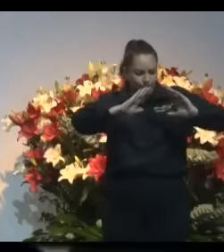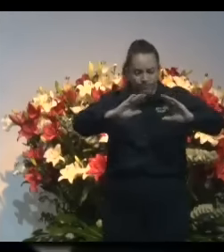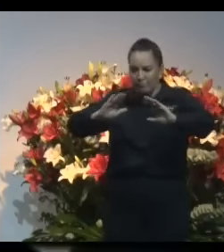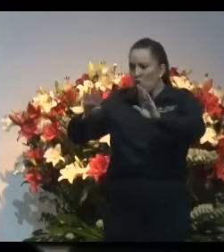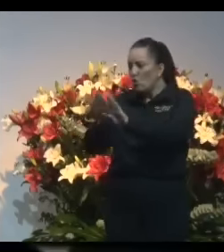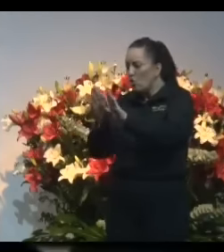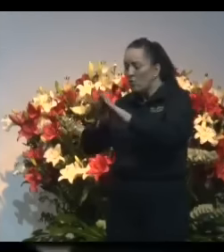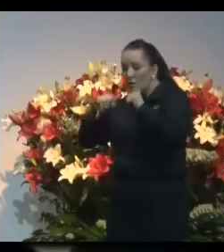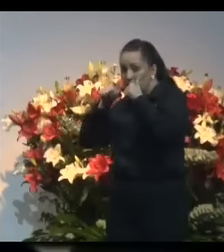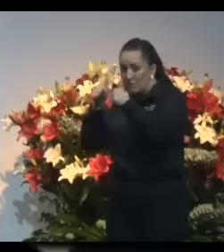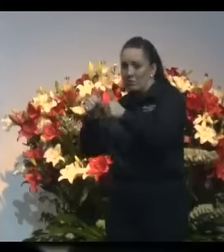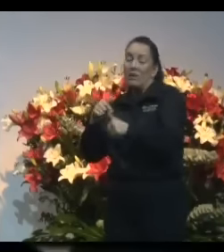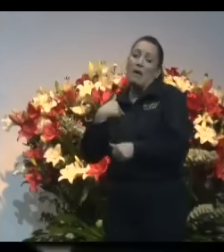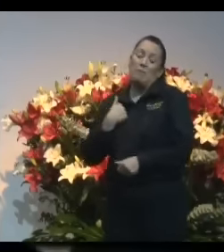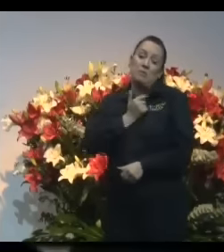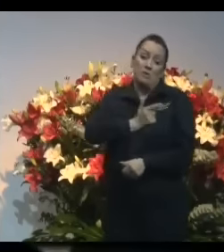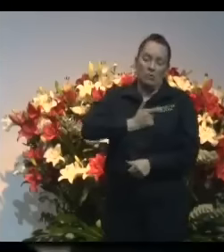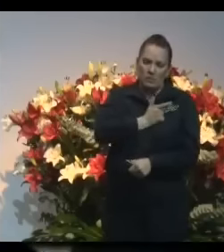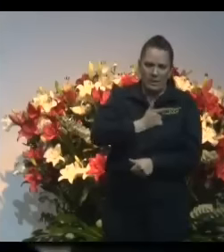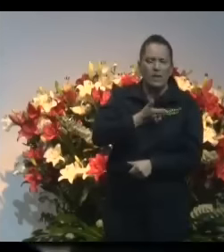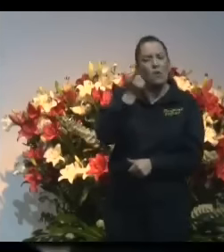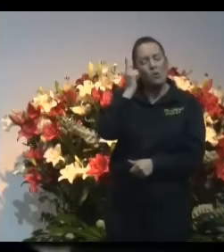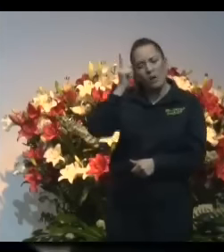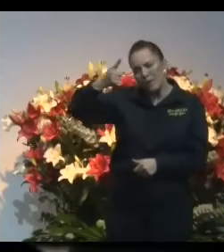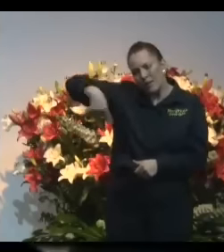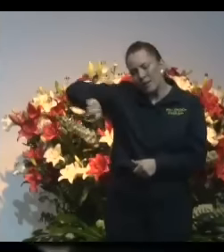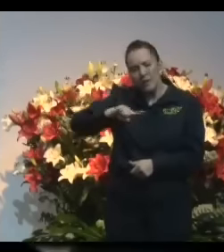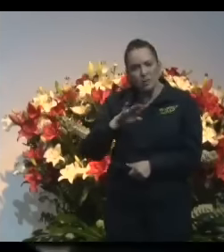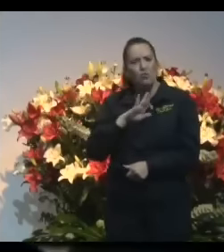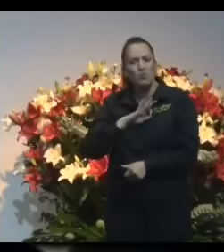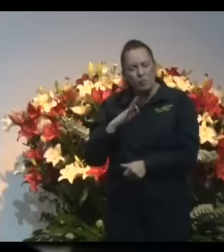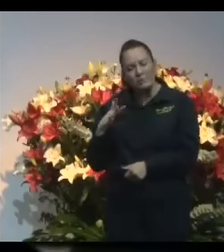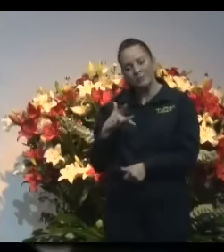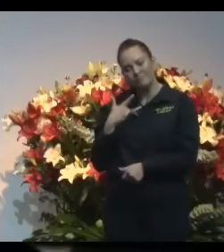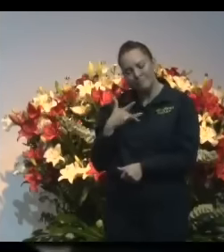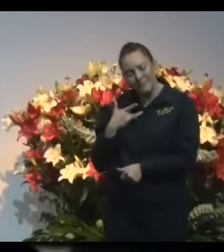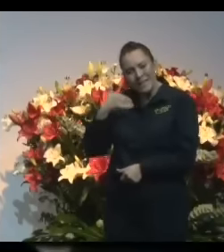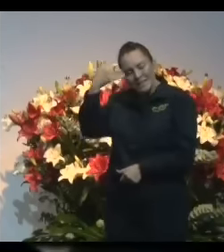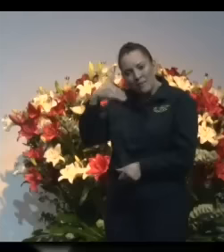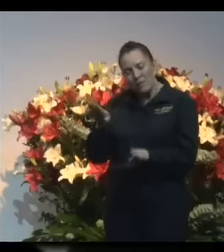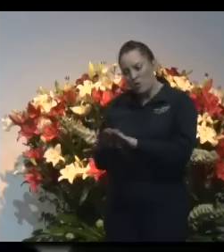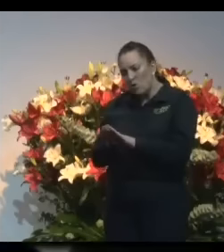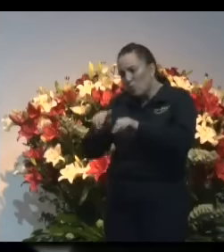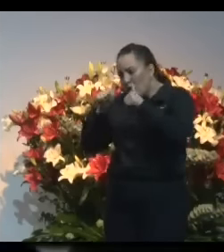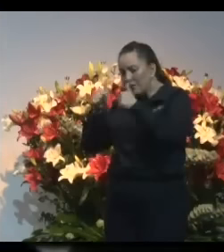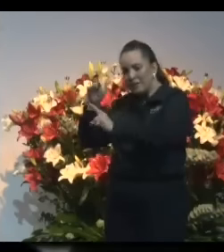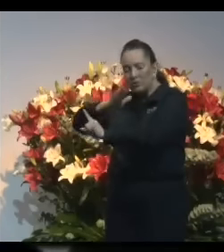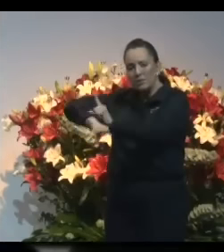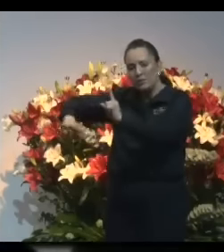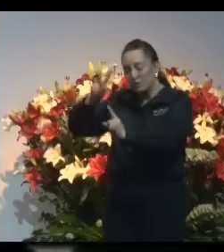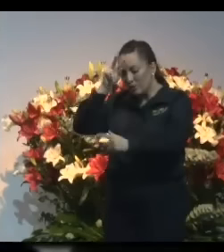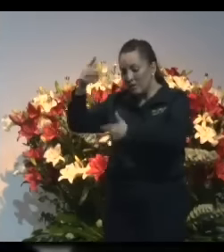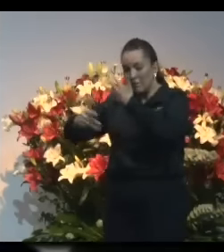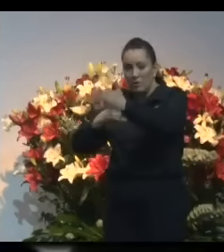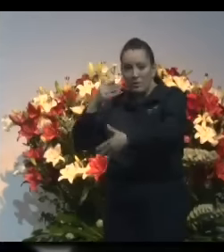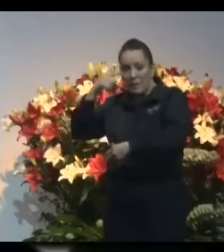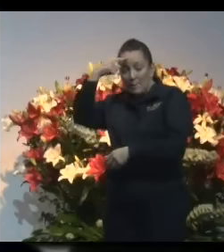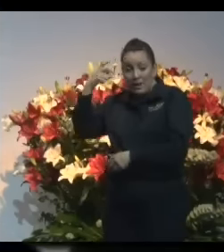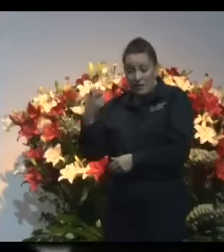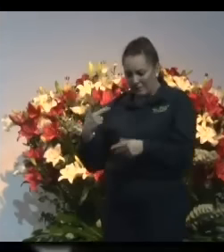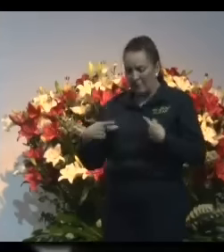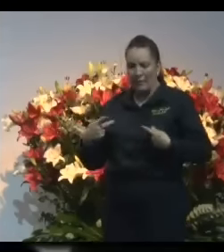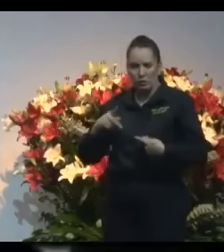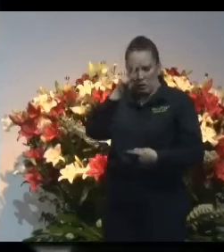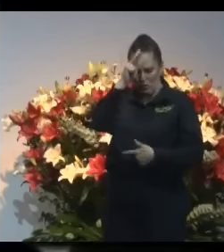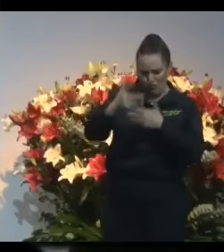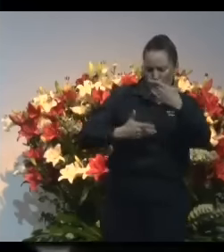ministerios públicos se tuviera la sensibilidad para atender una situación de violencia y castigar al agresor. Y por otro lado, he